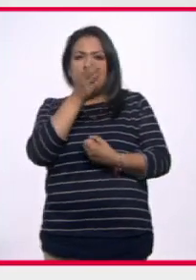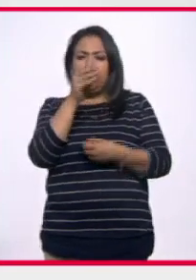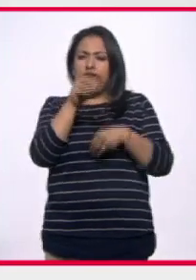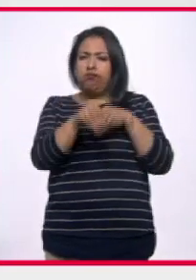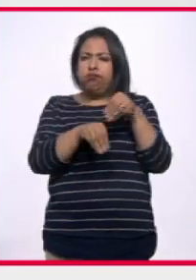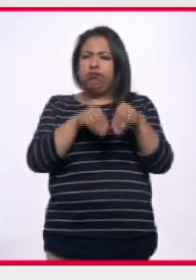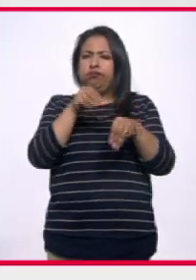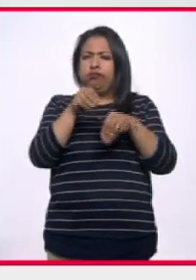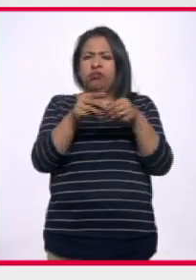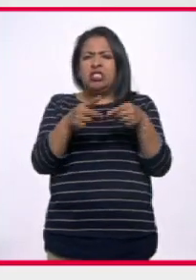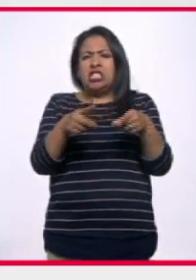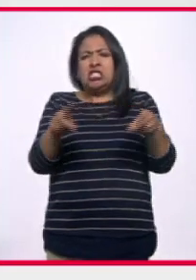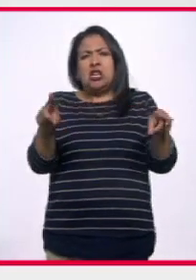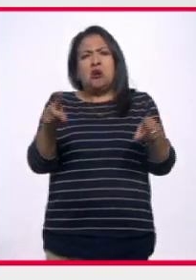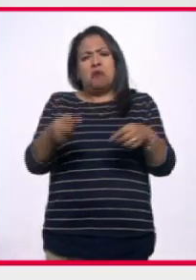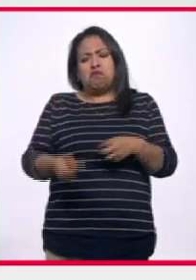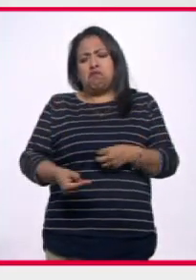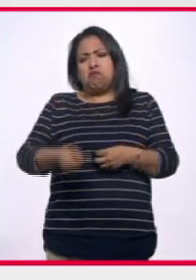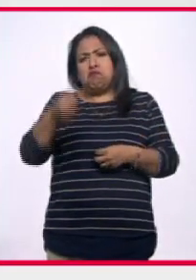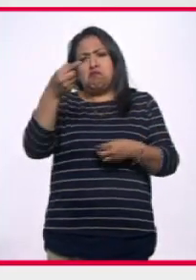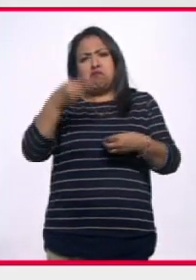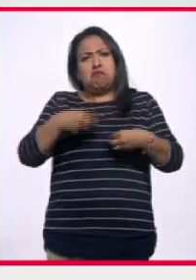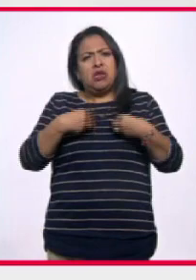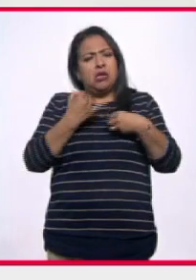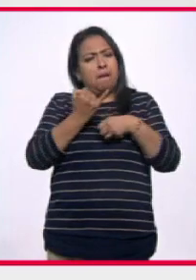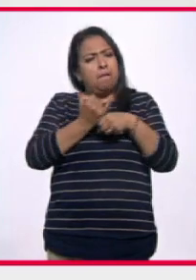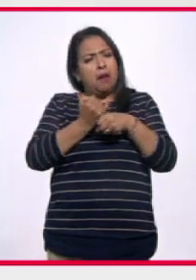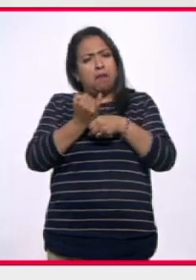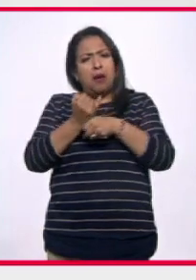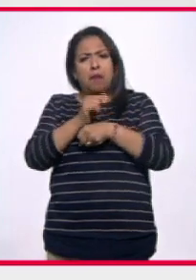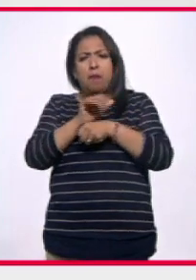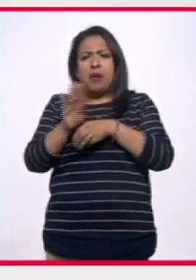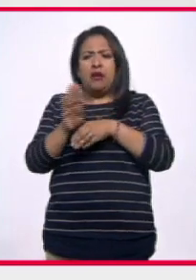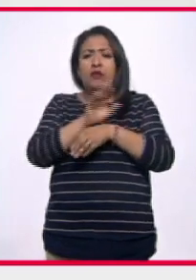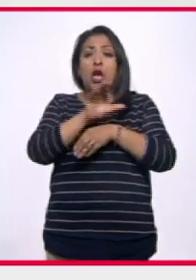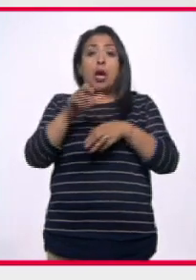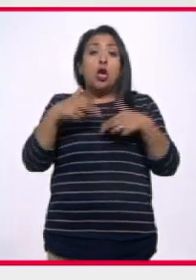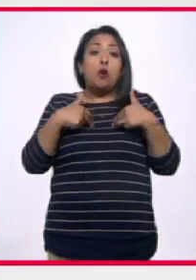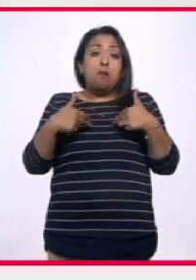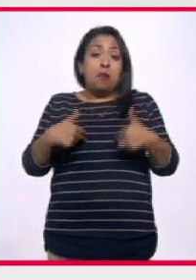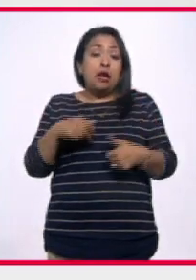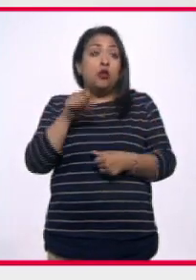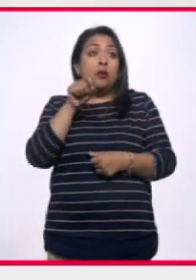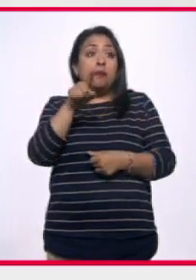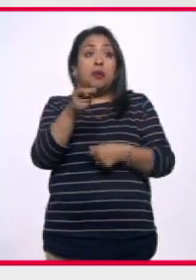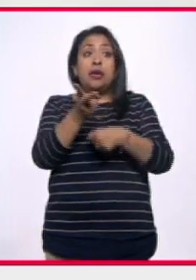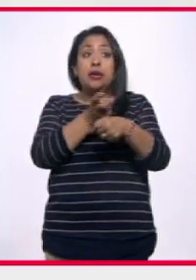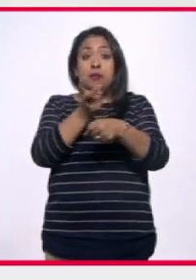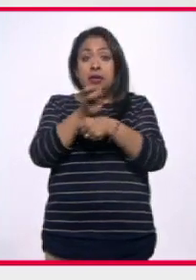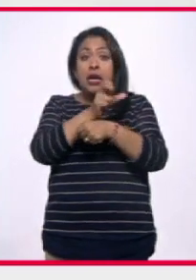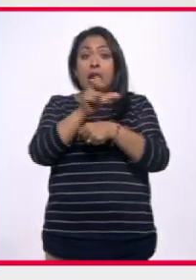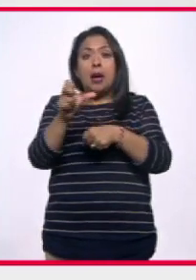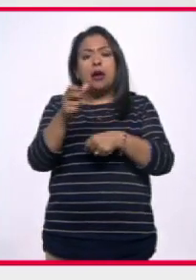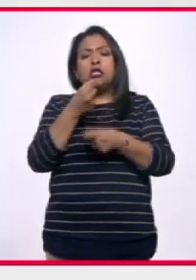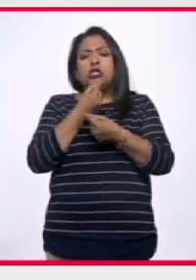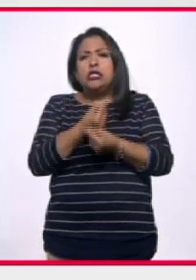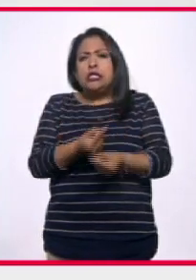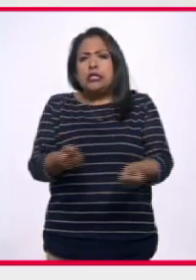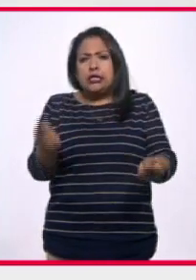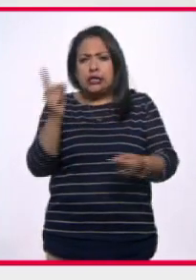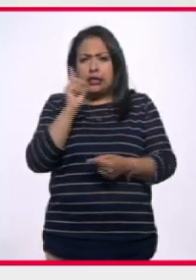durante prácticamente toda su vida investigaciones en beneficio de la humanidad y por supuesto también invitar a las más pequeñas